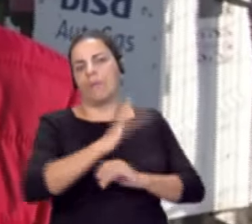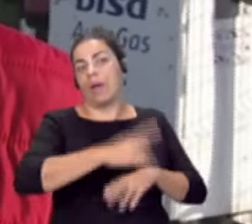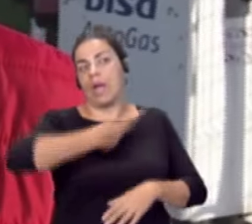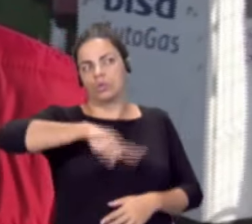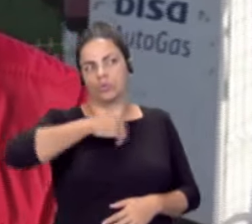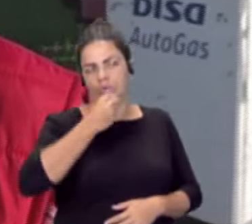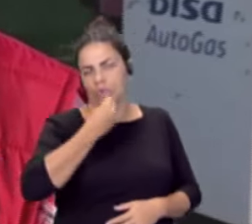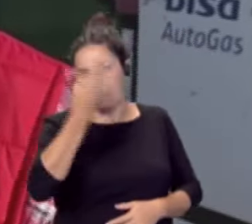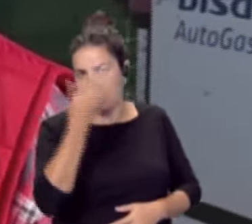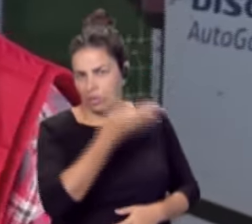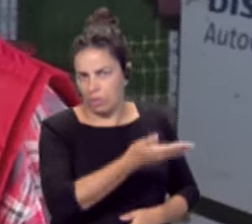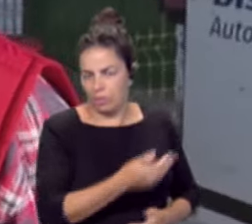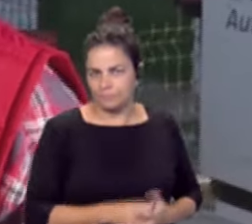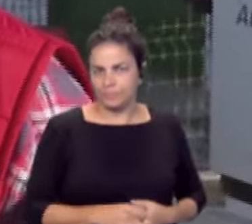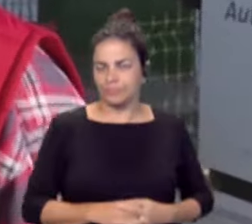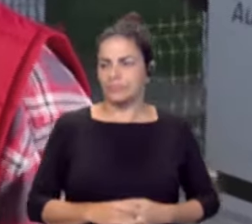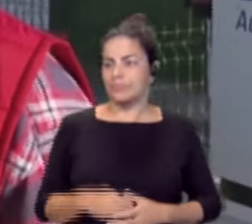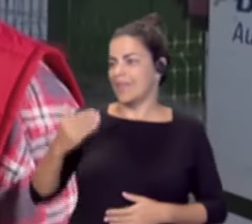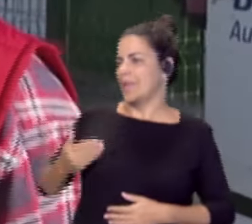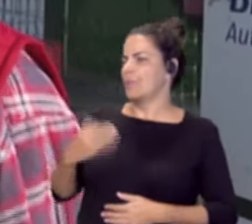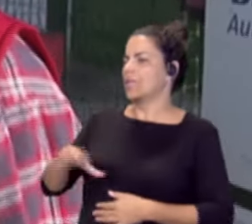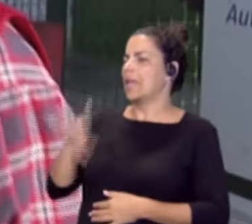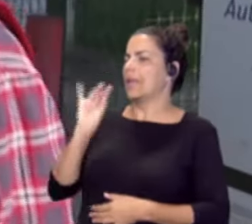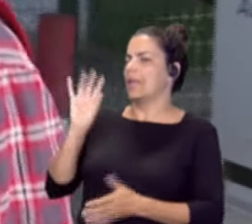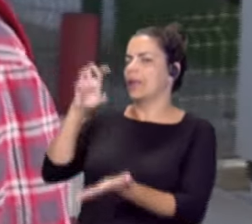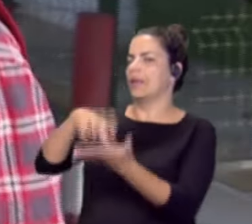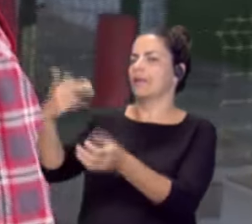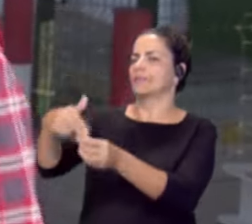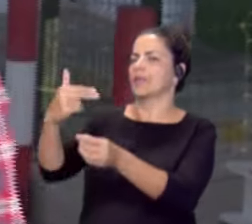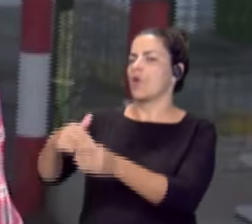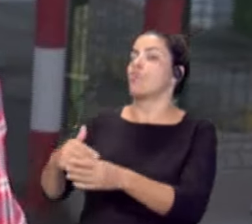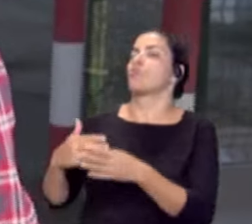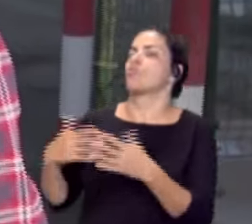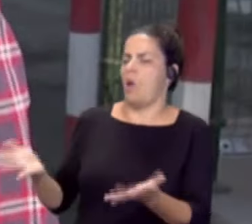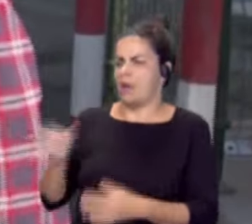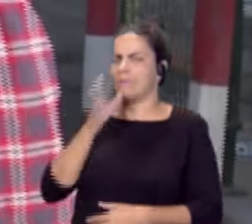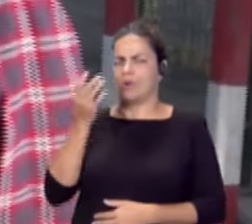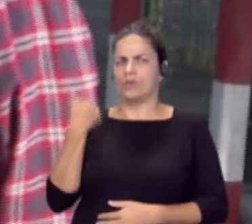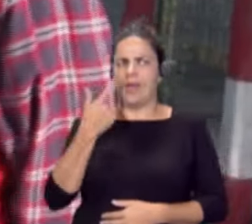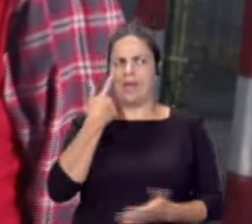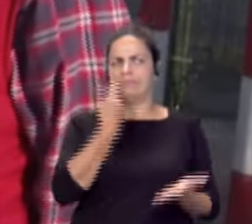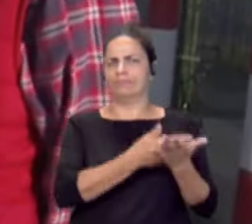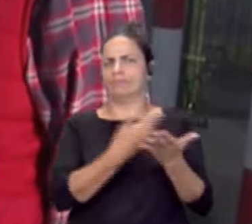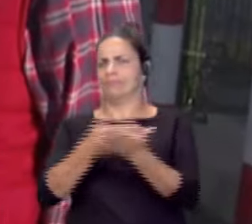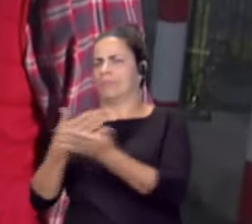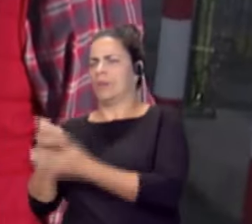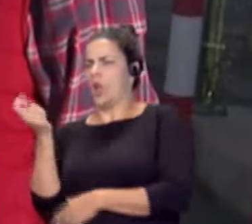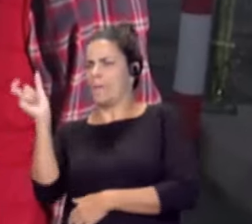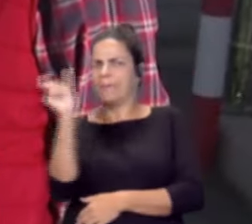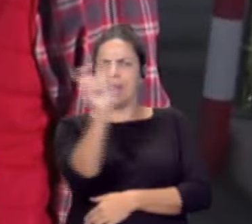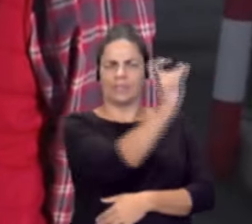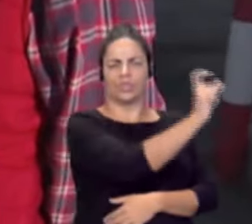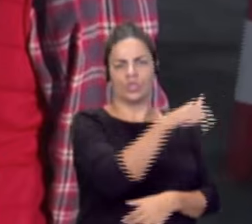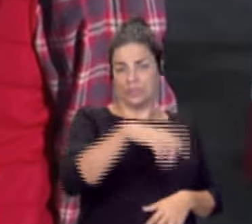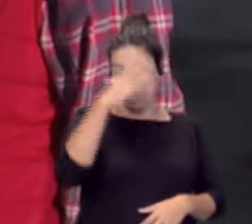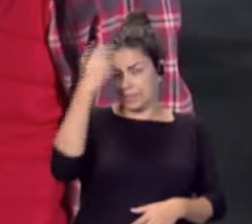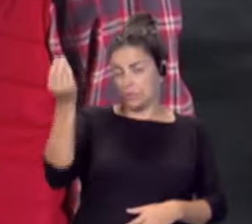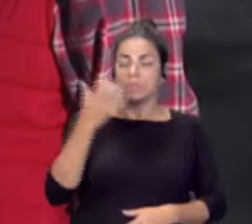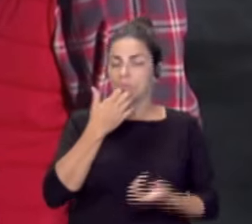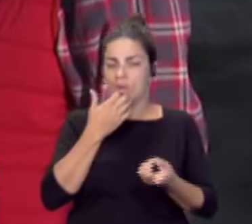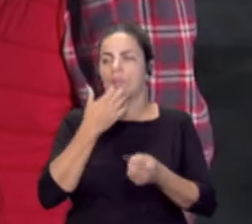que elegir bien el surtidor donde repostamos, lo decimos porque hemos comprobado precisamente los precios en la isla y hoy, por ejemplo,